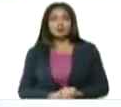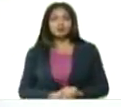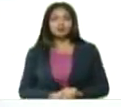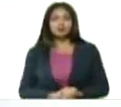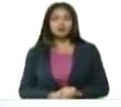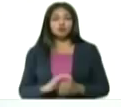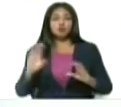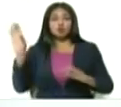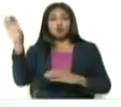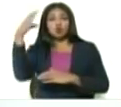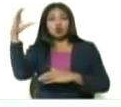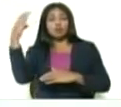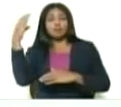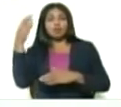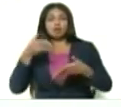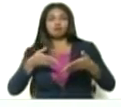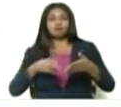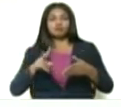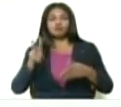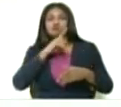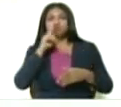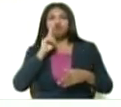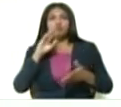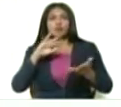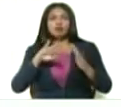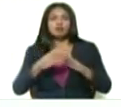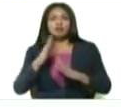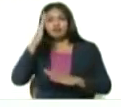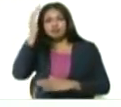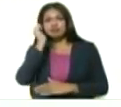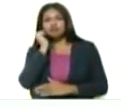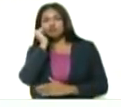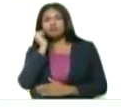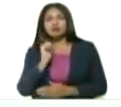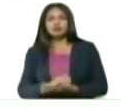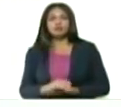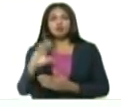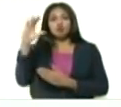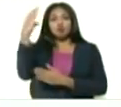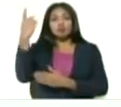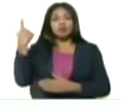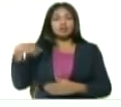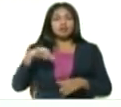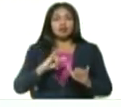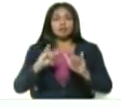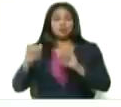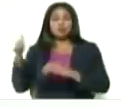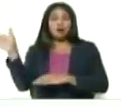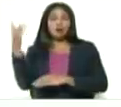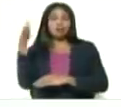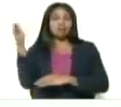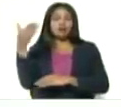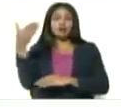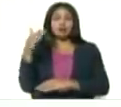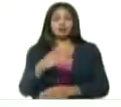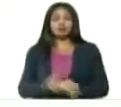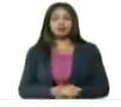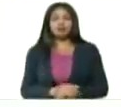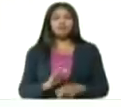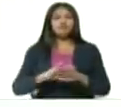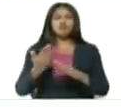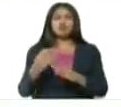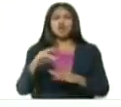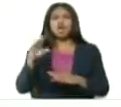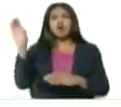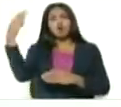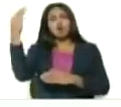que nació del nombre y del genio de Francisco de Miranda, Colombia que tiene la misma bandera. ¿Y por qué Colombia tiene